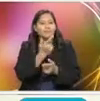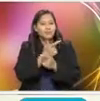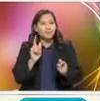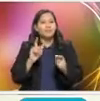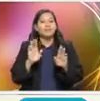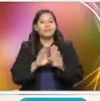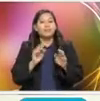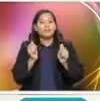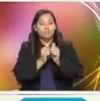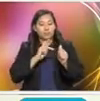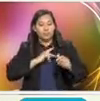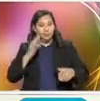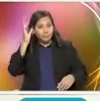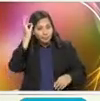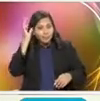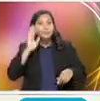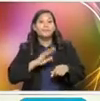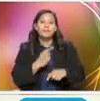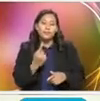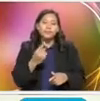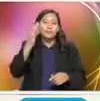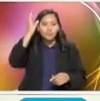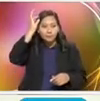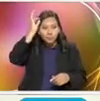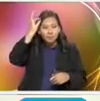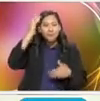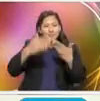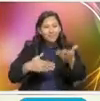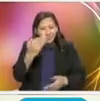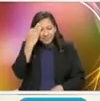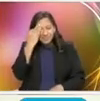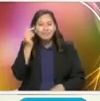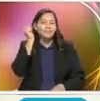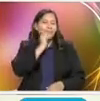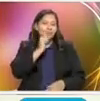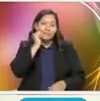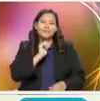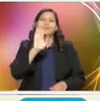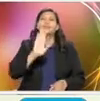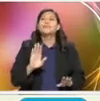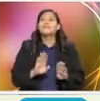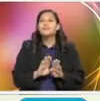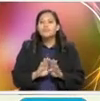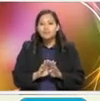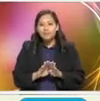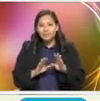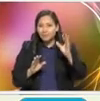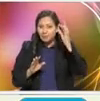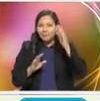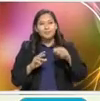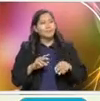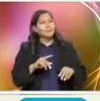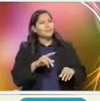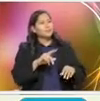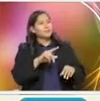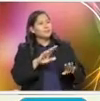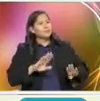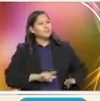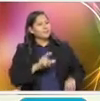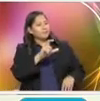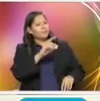de nuestro cabello, porque el cabello, bueno, a través del tiempo siempre ha tenido como este misticismo que evoca,